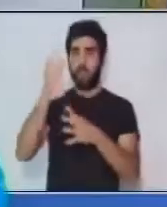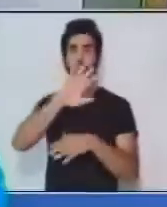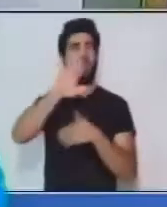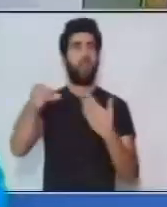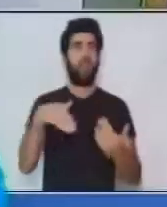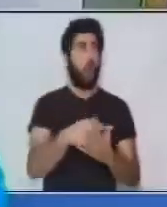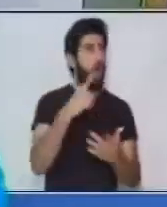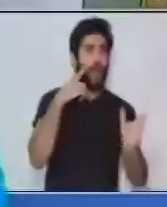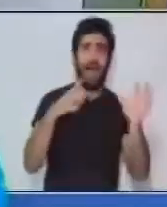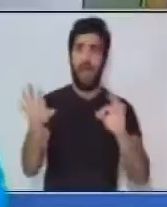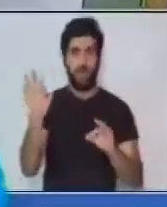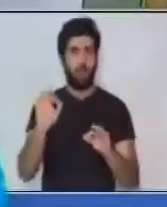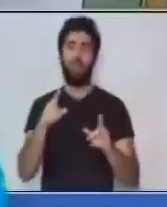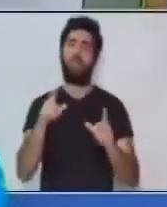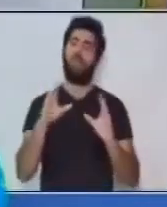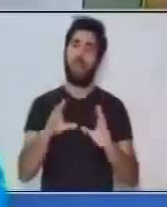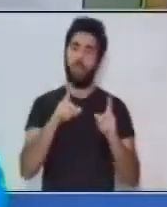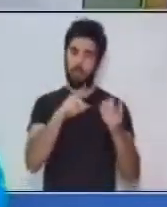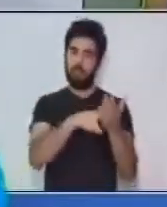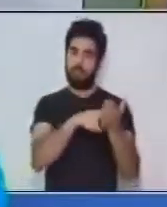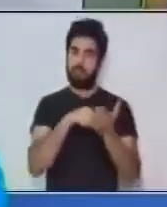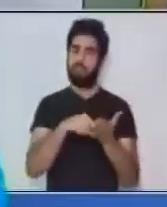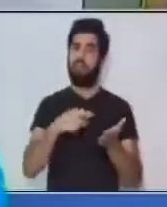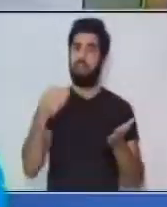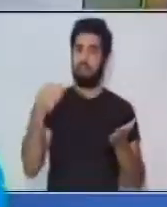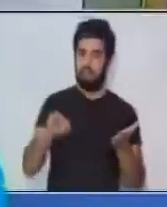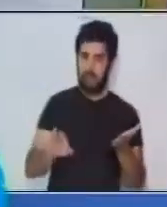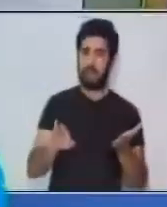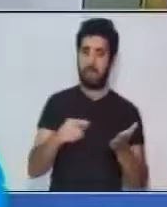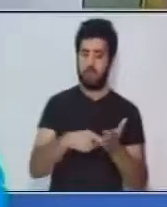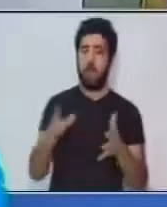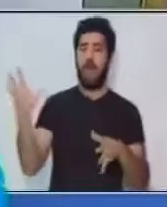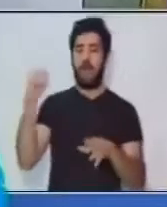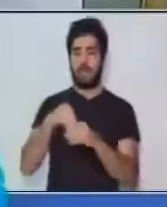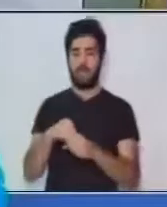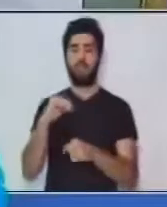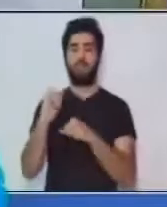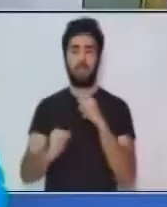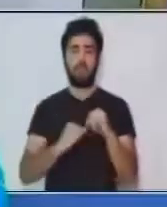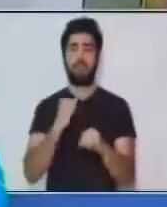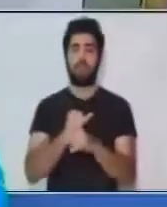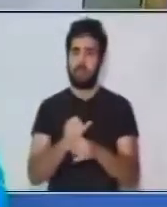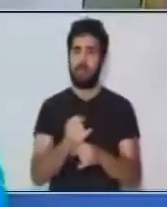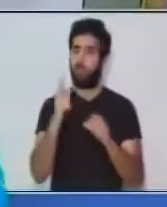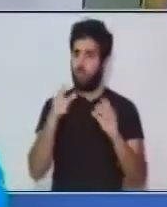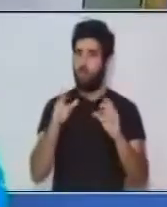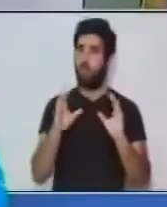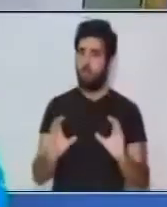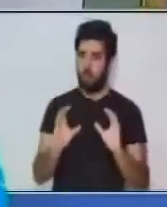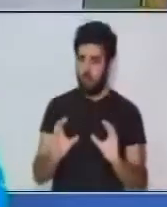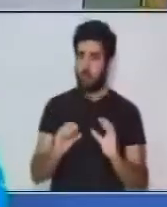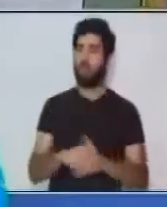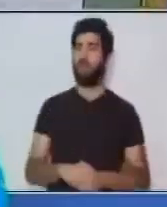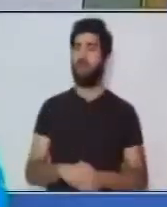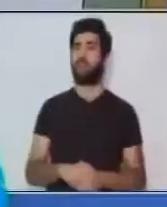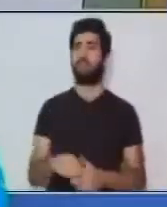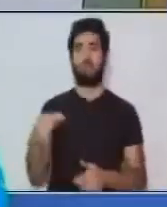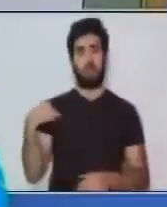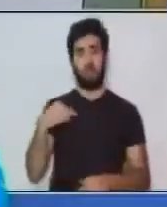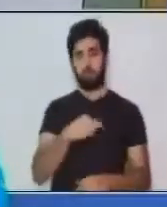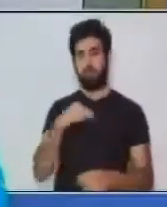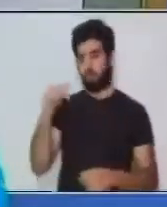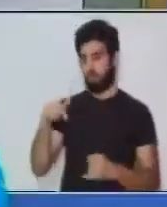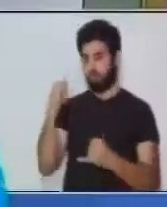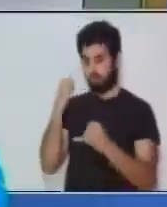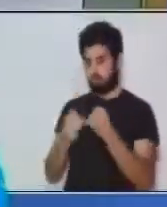existe falsa, porque así hay mucha información dentro de la Internet o dentro de las redes sociales. Entonces, con esto estaría yo